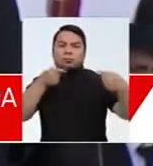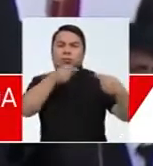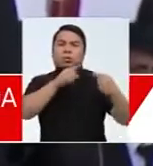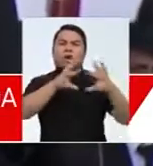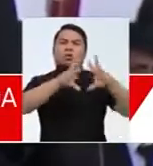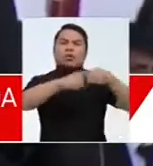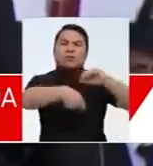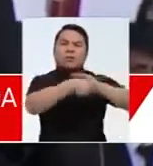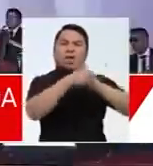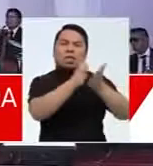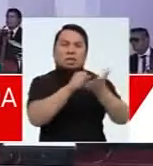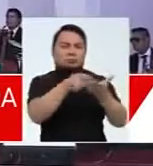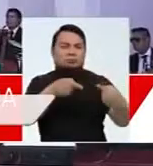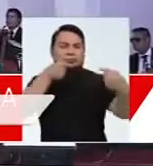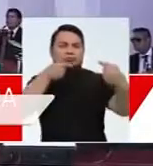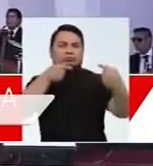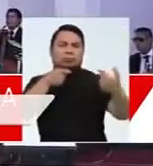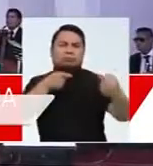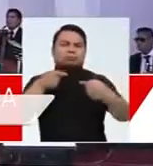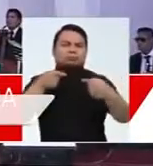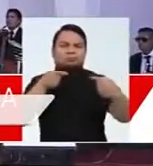corrupción.